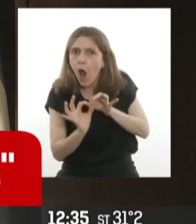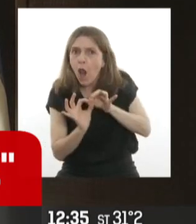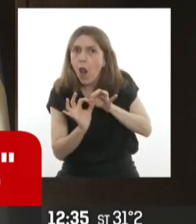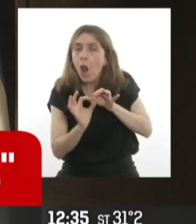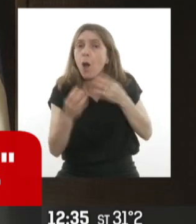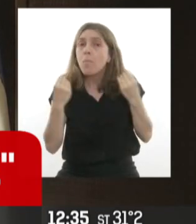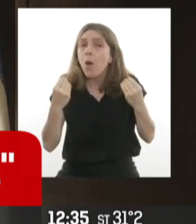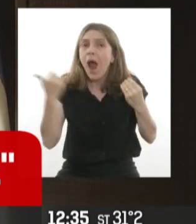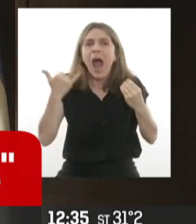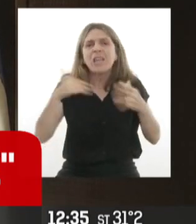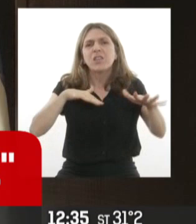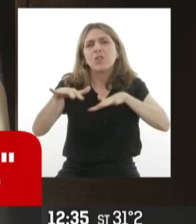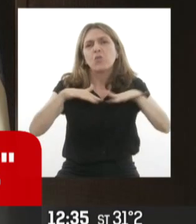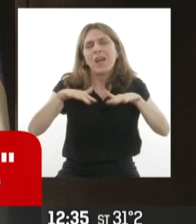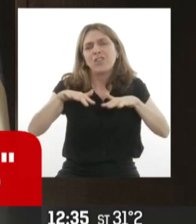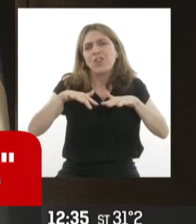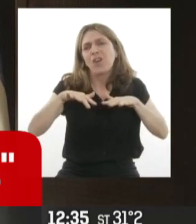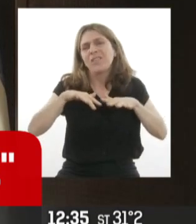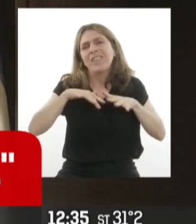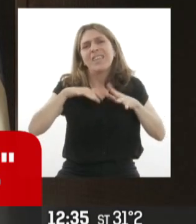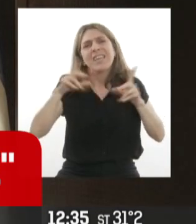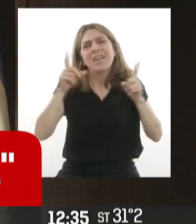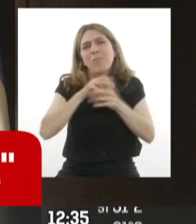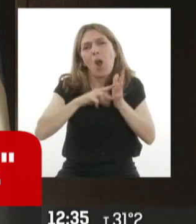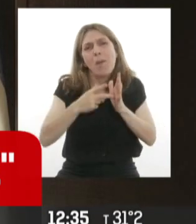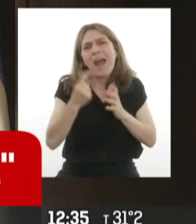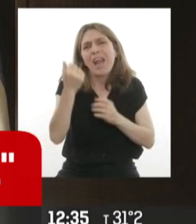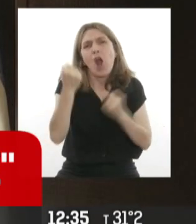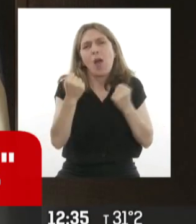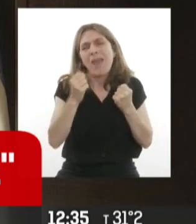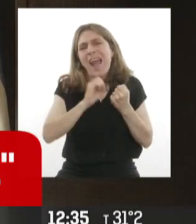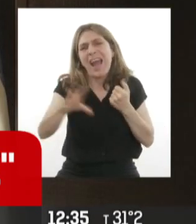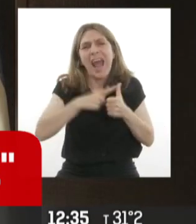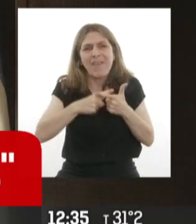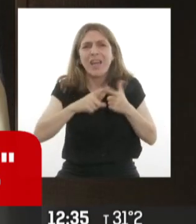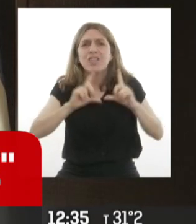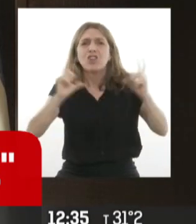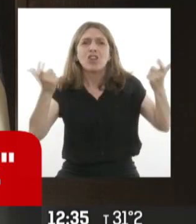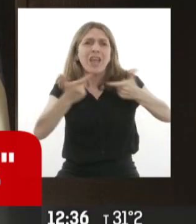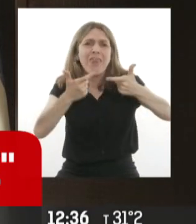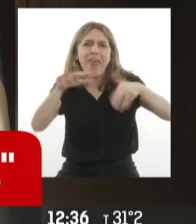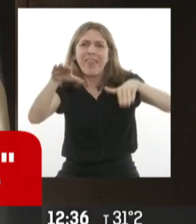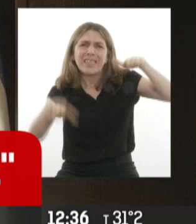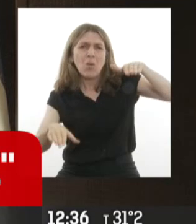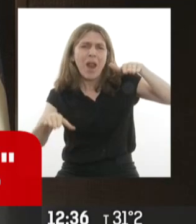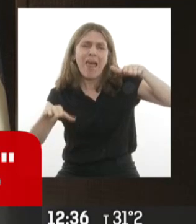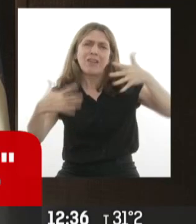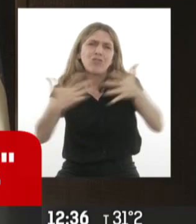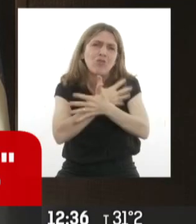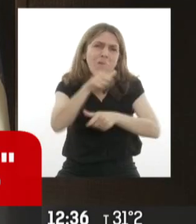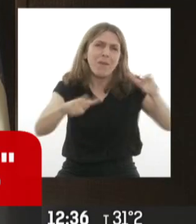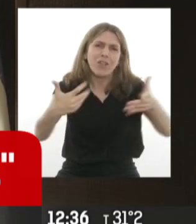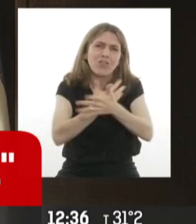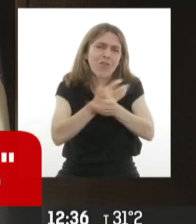crisis económica muy grande, una crisis social profunda, de la que tenemos que salir rápidamente, porque